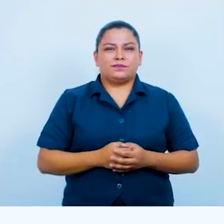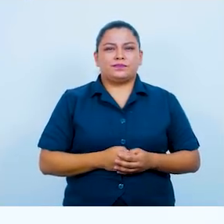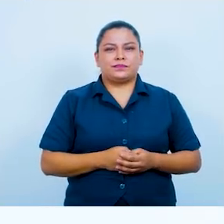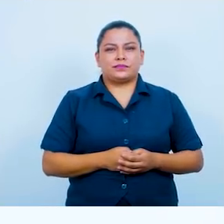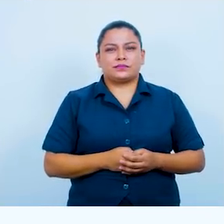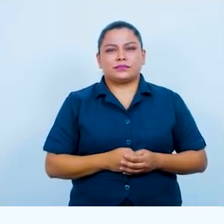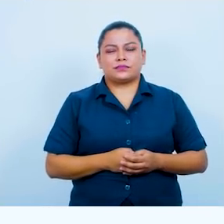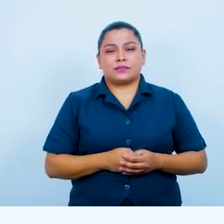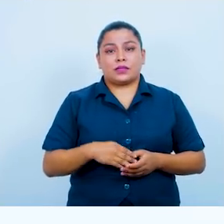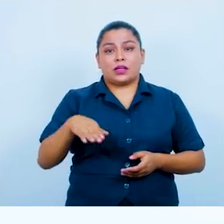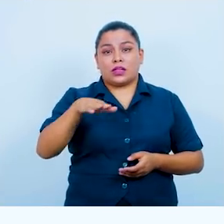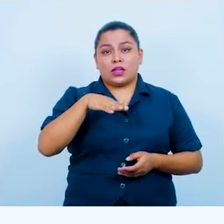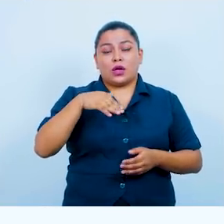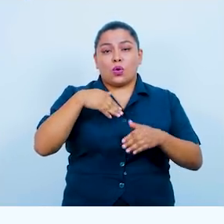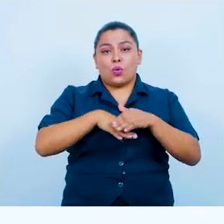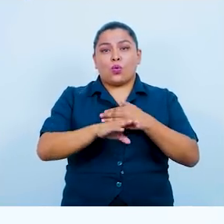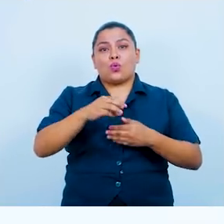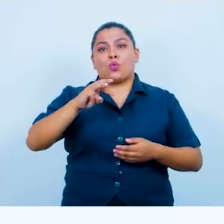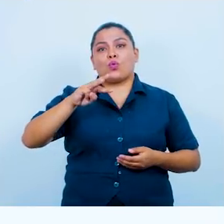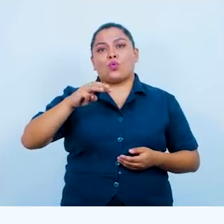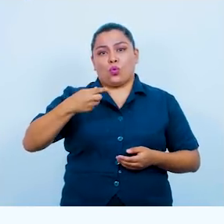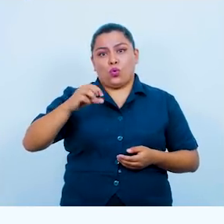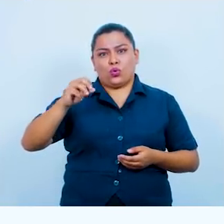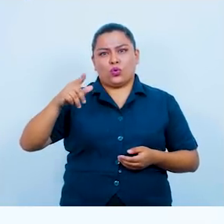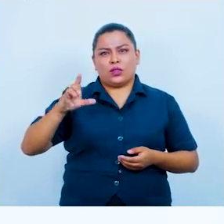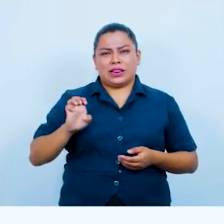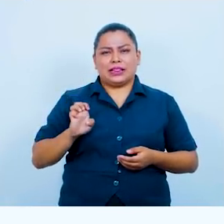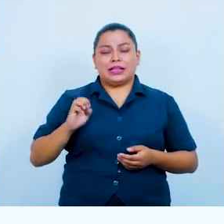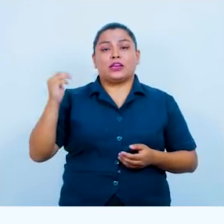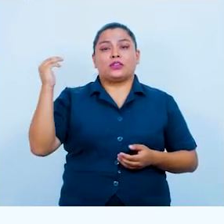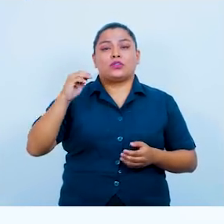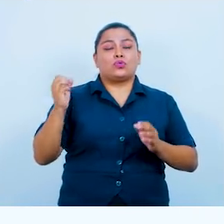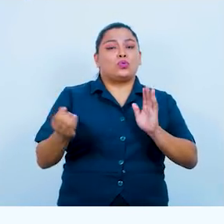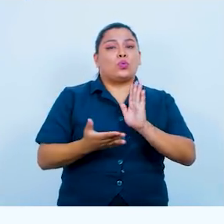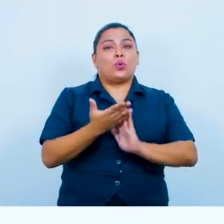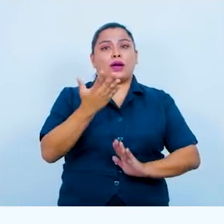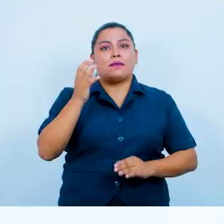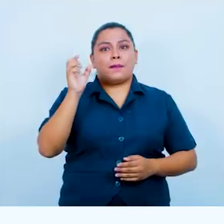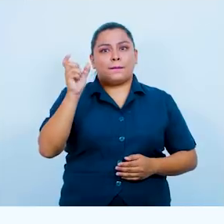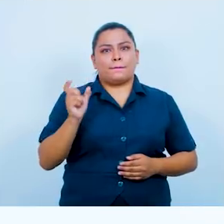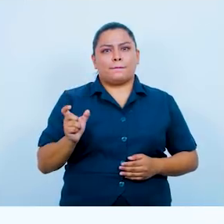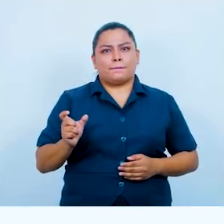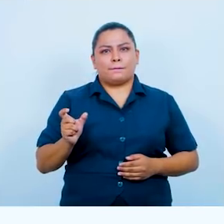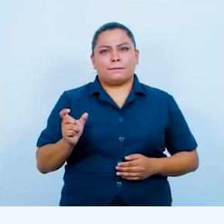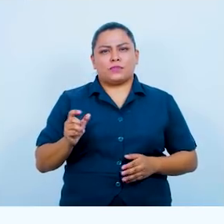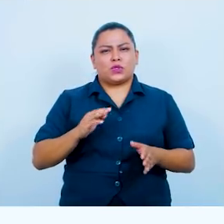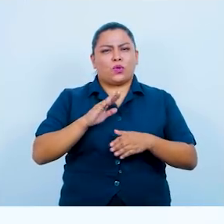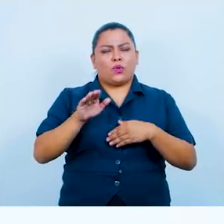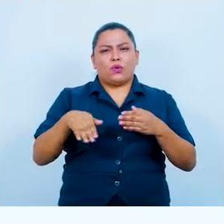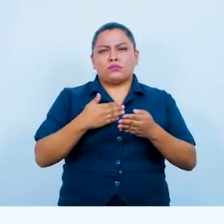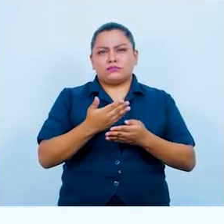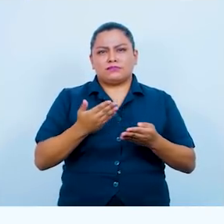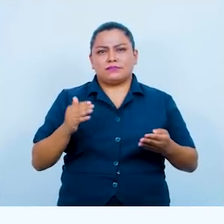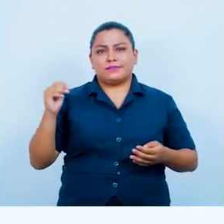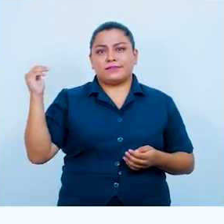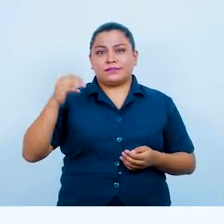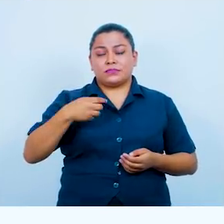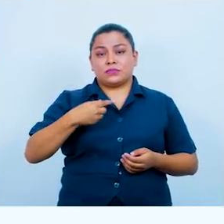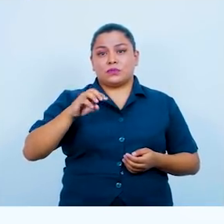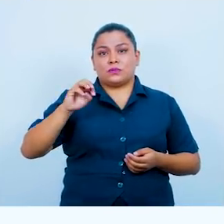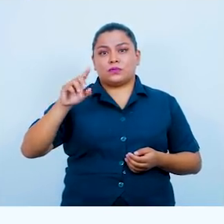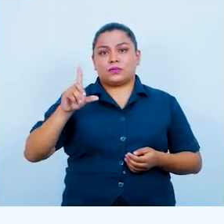El Workspace de Google para Educación es el nuevo término utilizado para referirse al paquete de herramientas educativas de